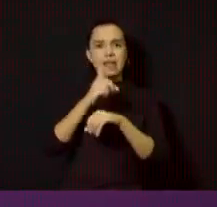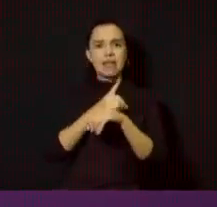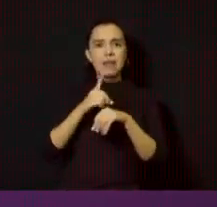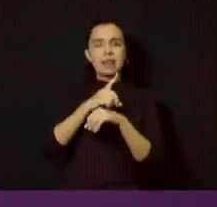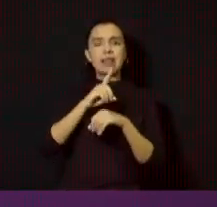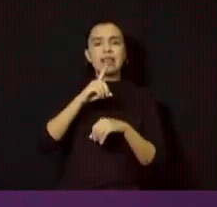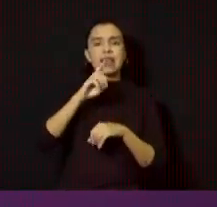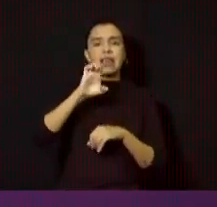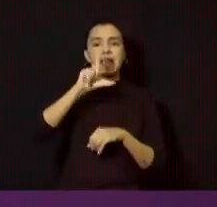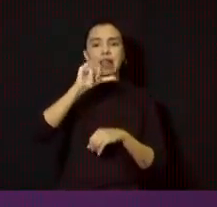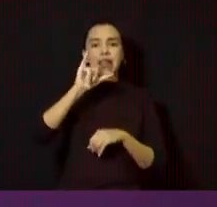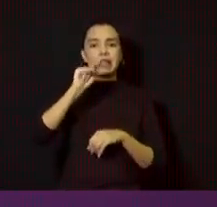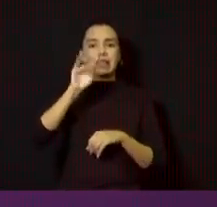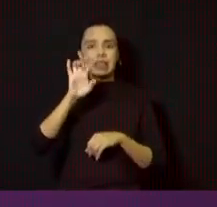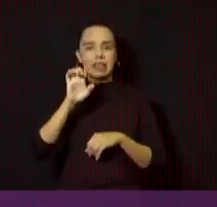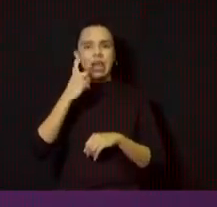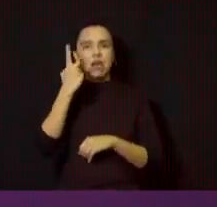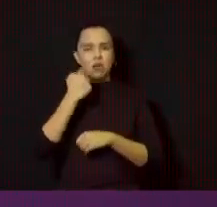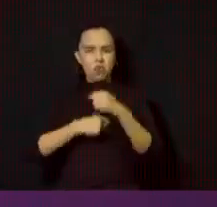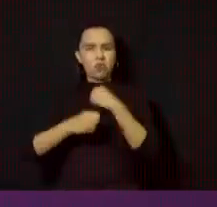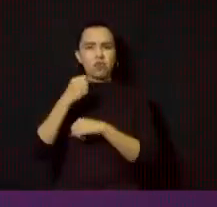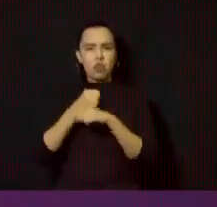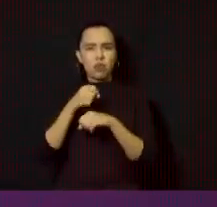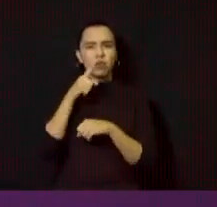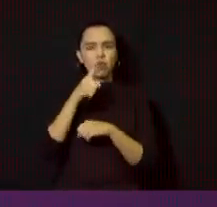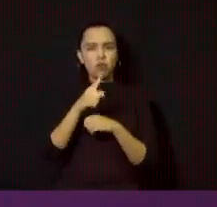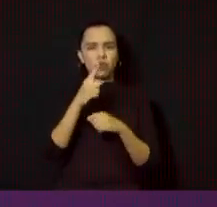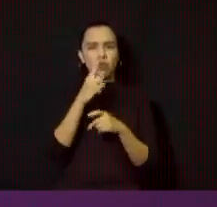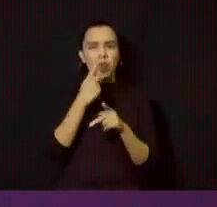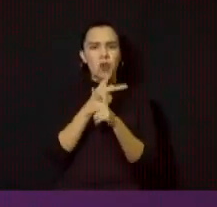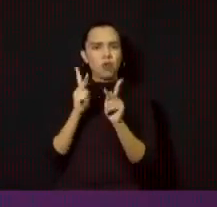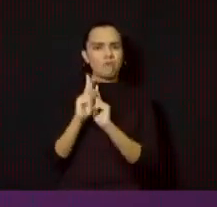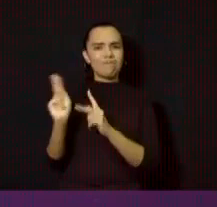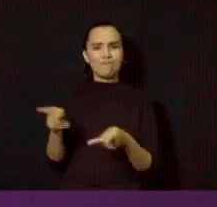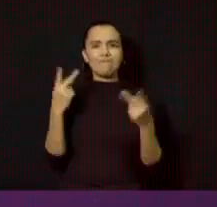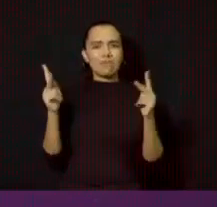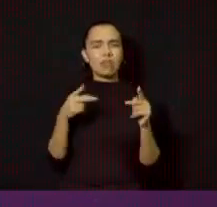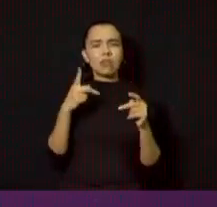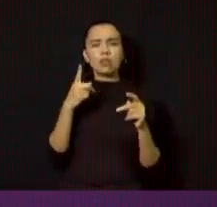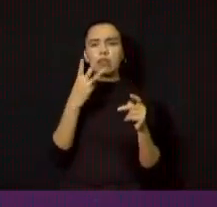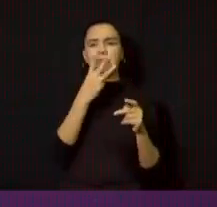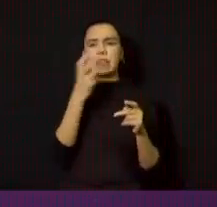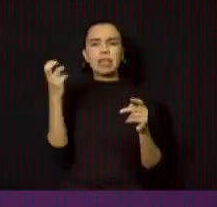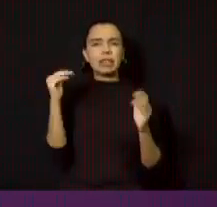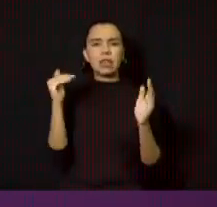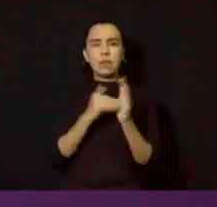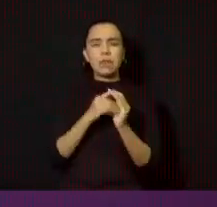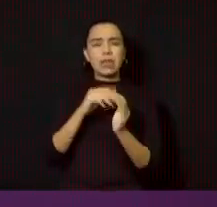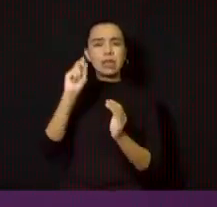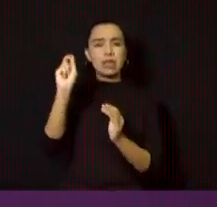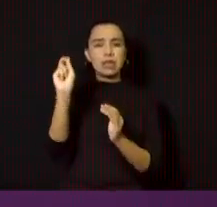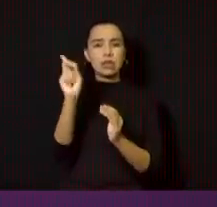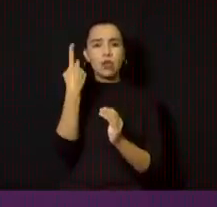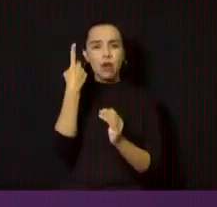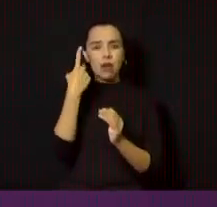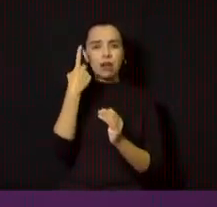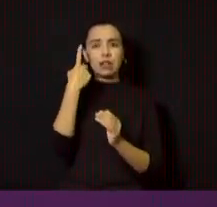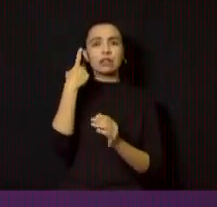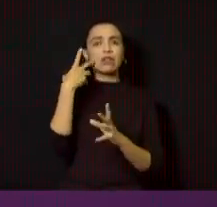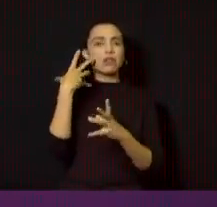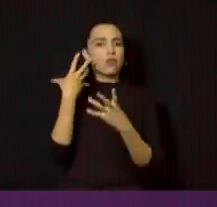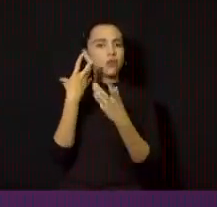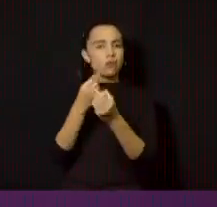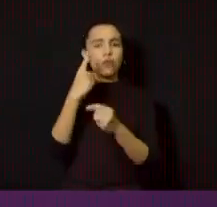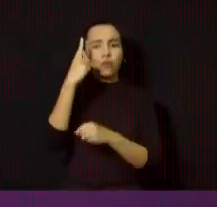El año pasado, tu producción en efectivo fue más de $300,000 anuales. Tuviste